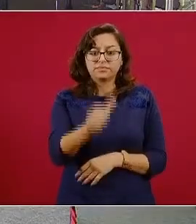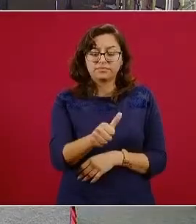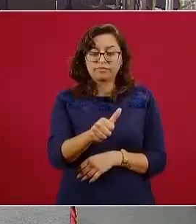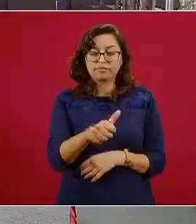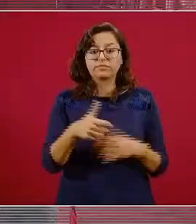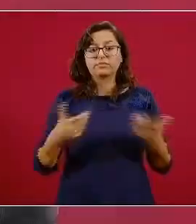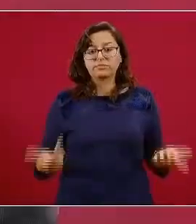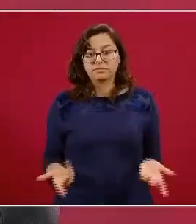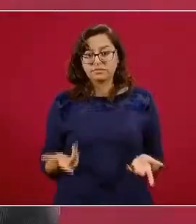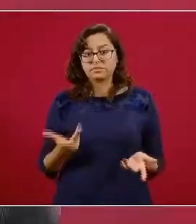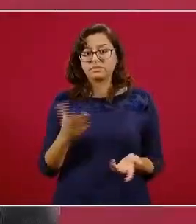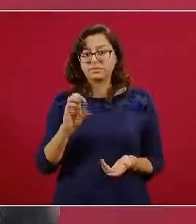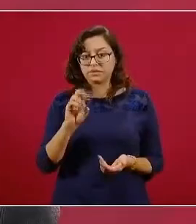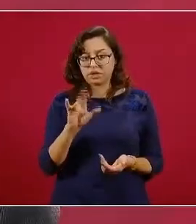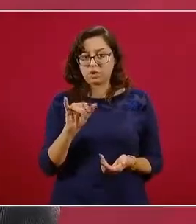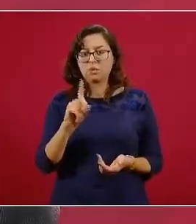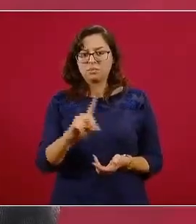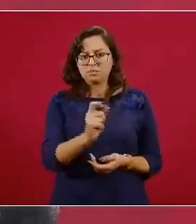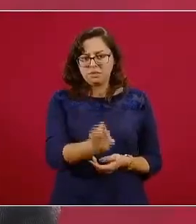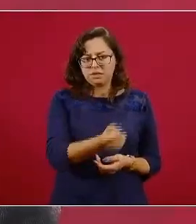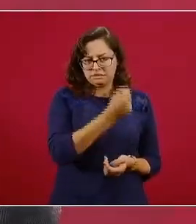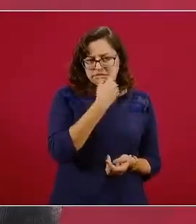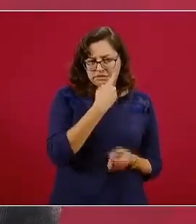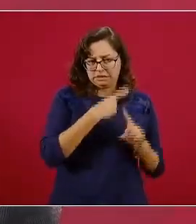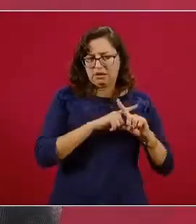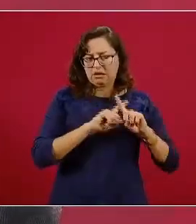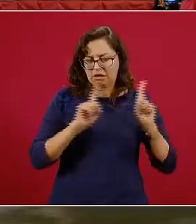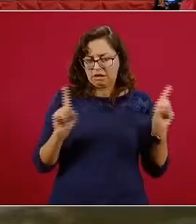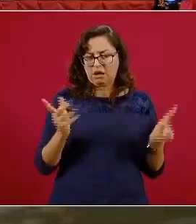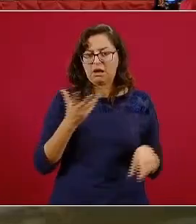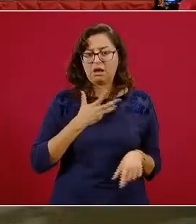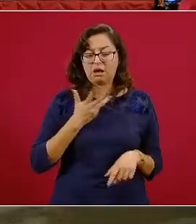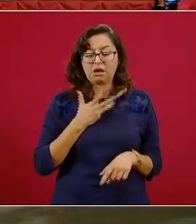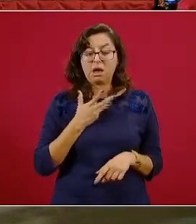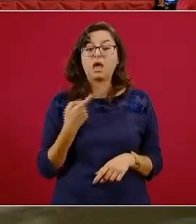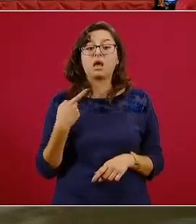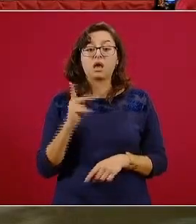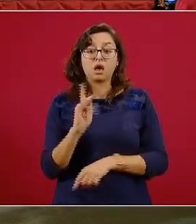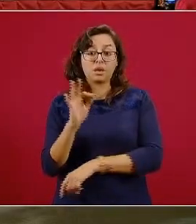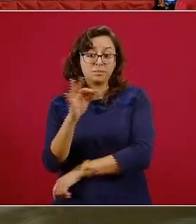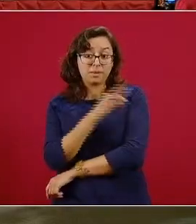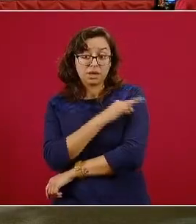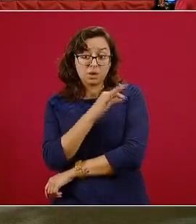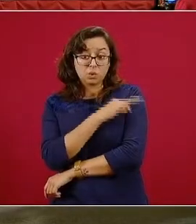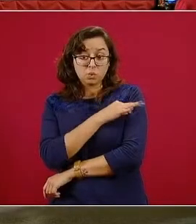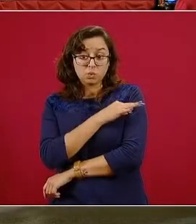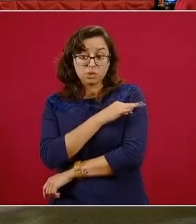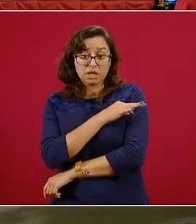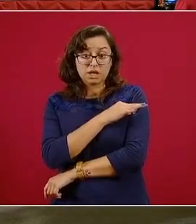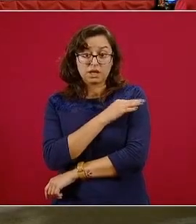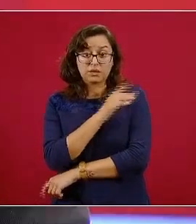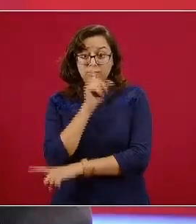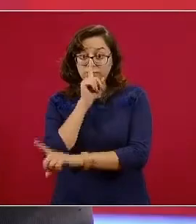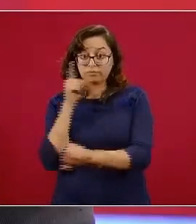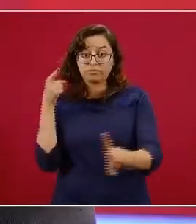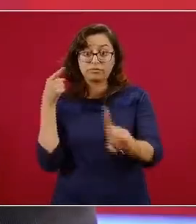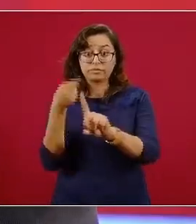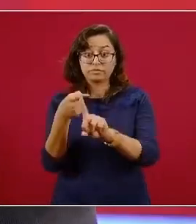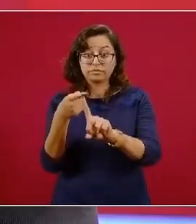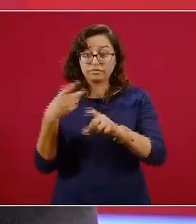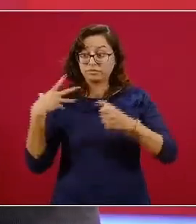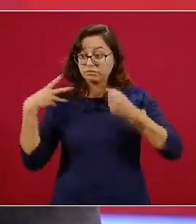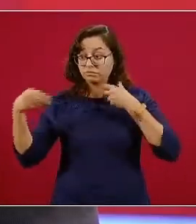un tratamiento antiviral específico. Pero la vacuna no tiene como propósito disminuir o reducir